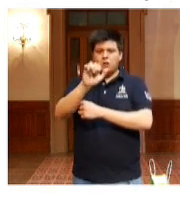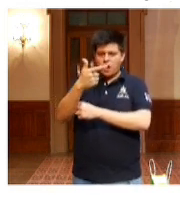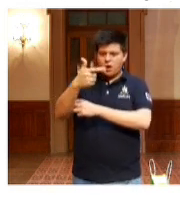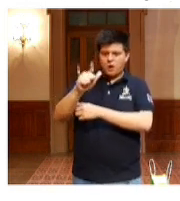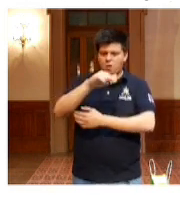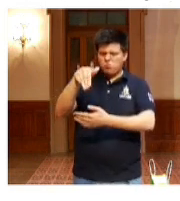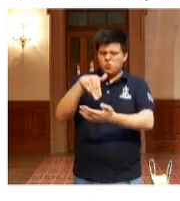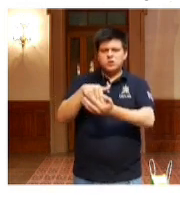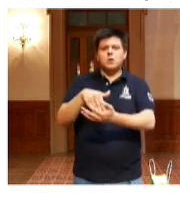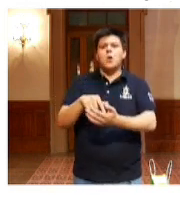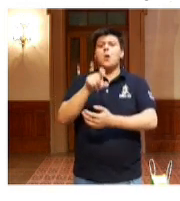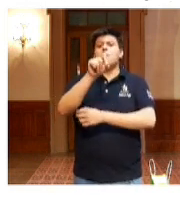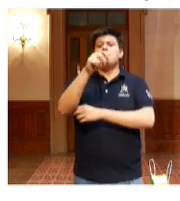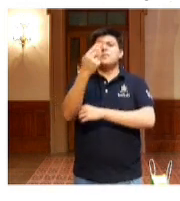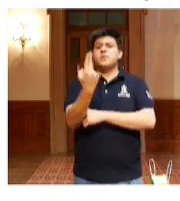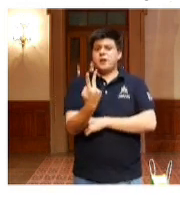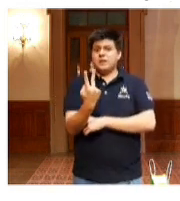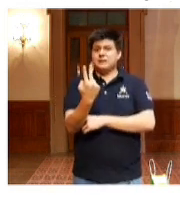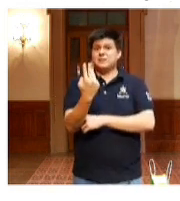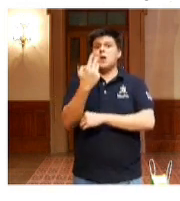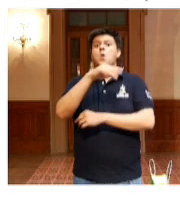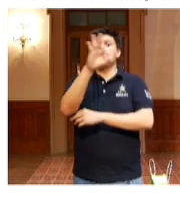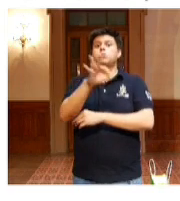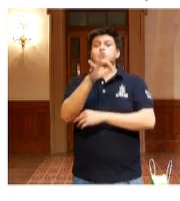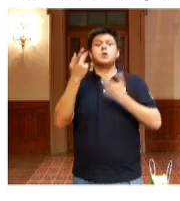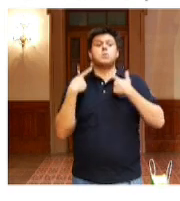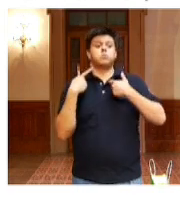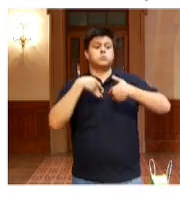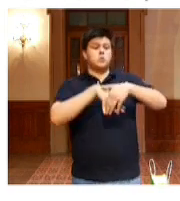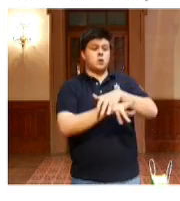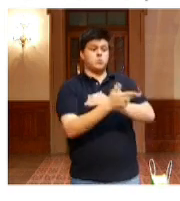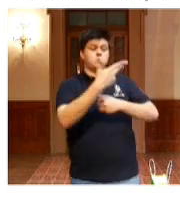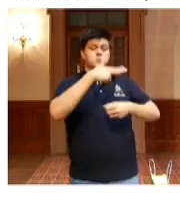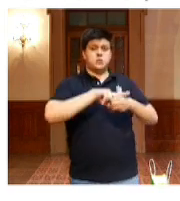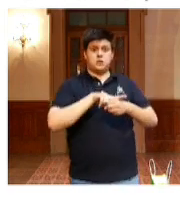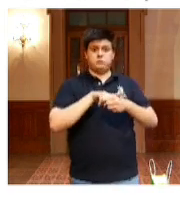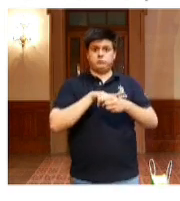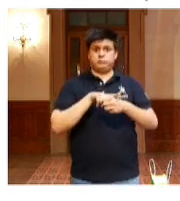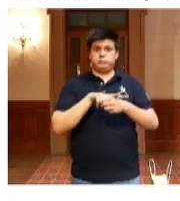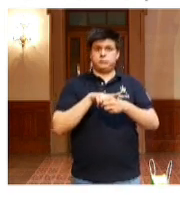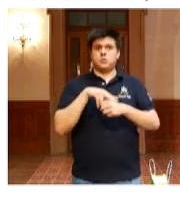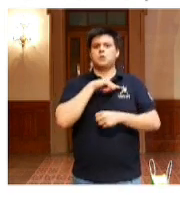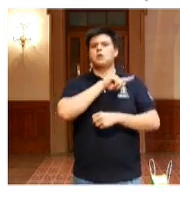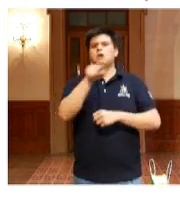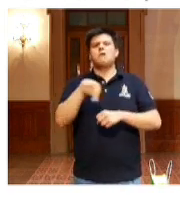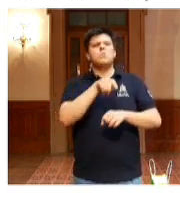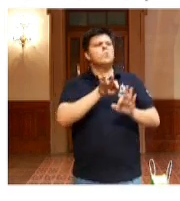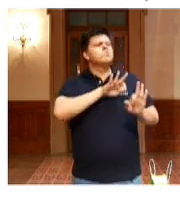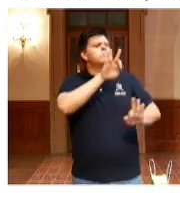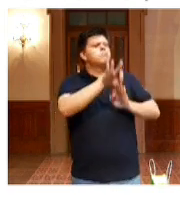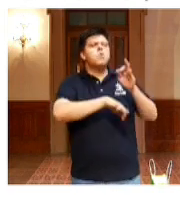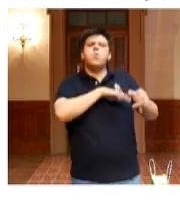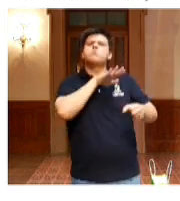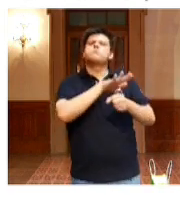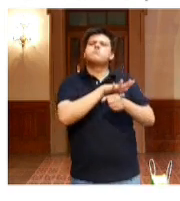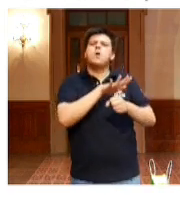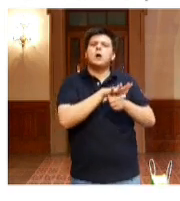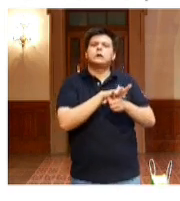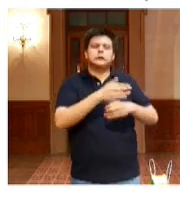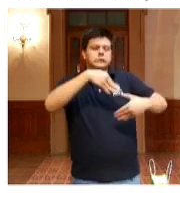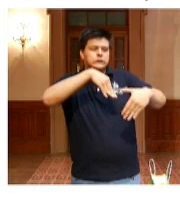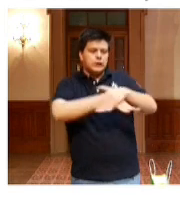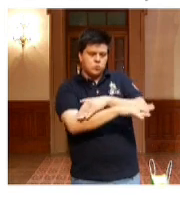el 23 por ciento de los pacientes está hospitalizado reciben tratamiento entro